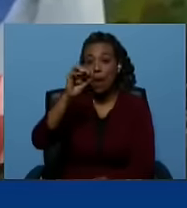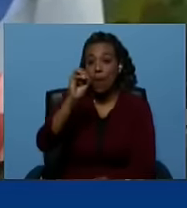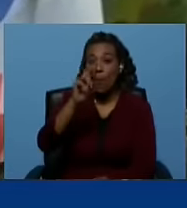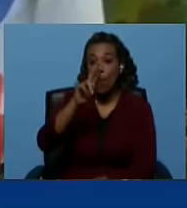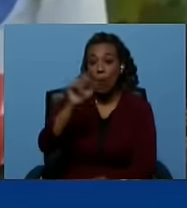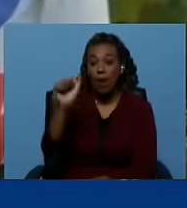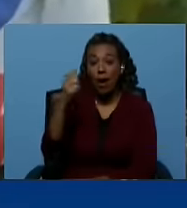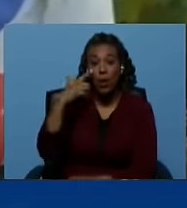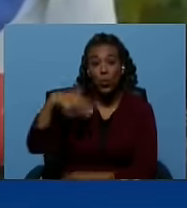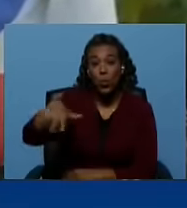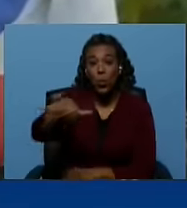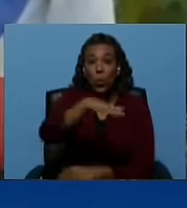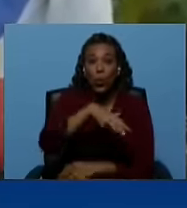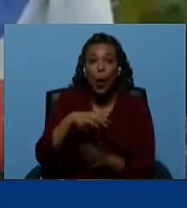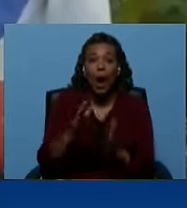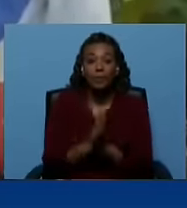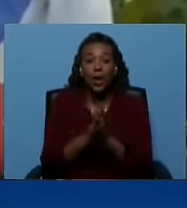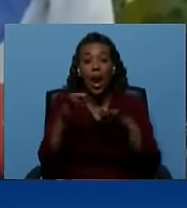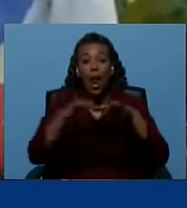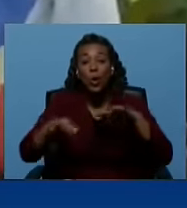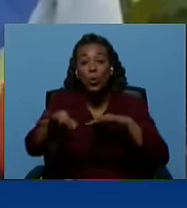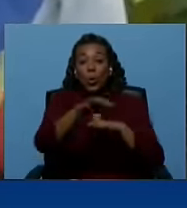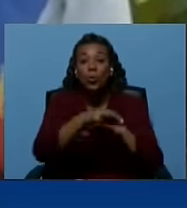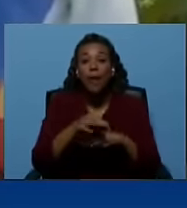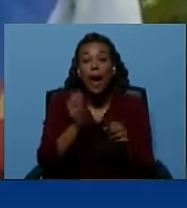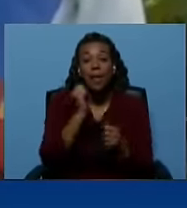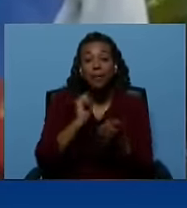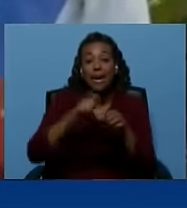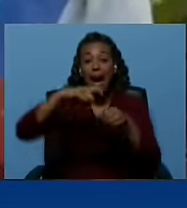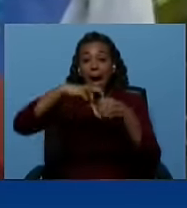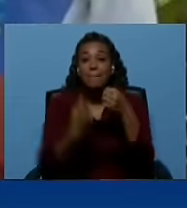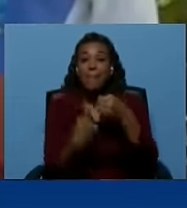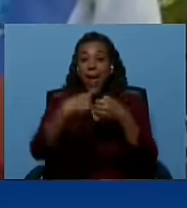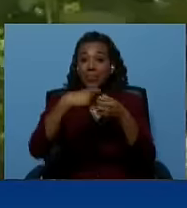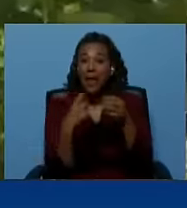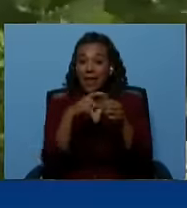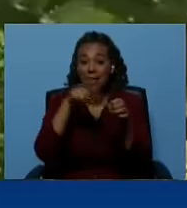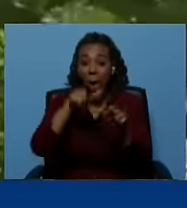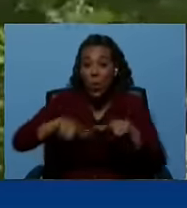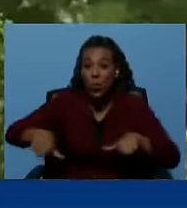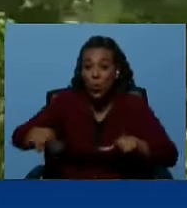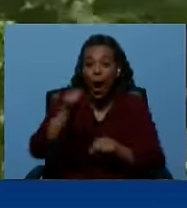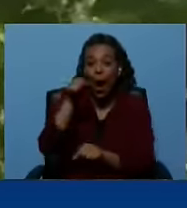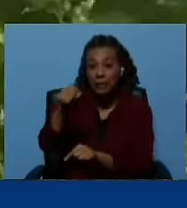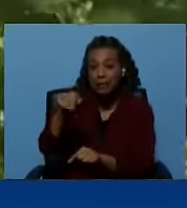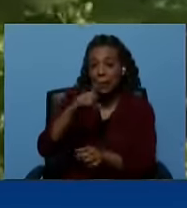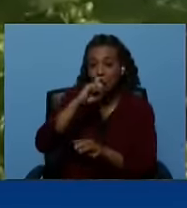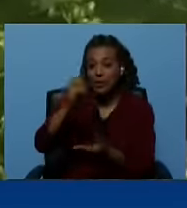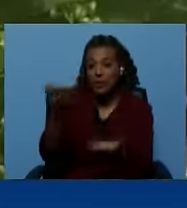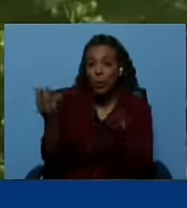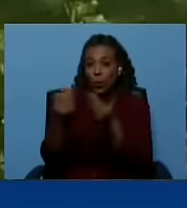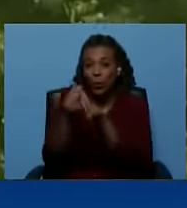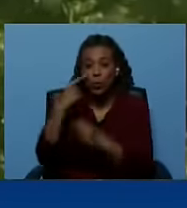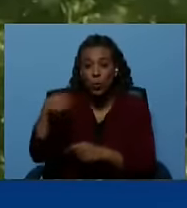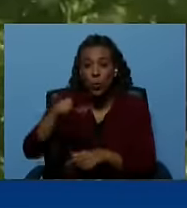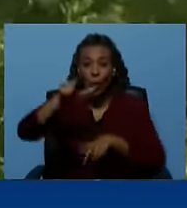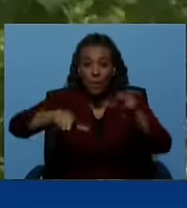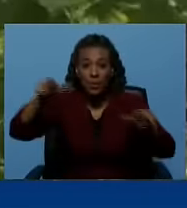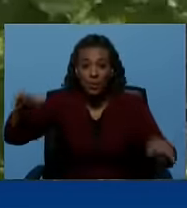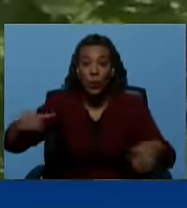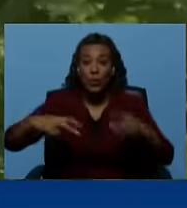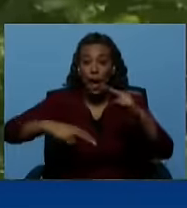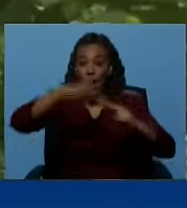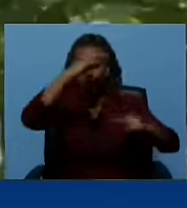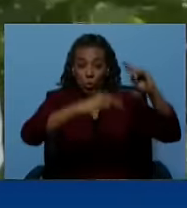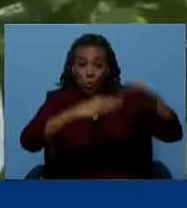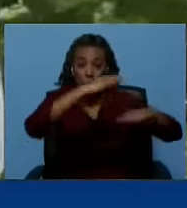tenemos que p corte de cuenta ya entonces obligar a que que todo el estado se transforme cambie y se